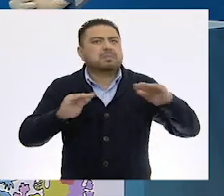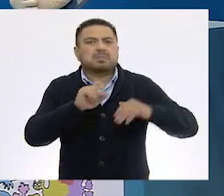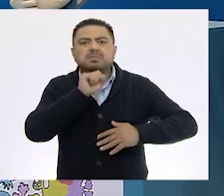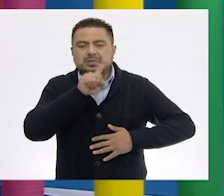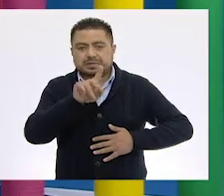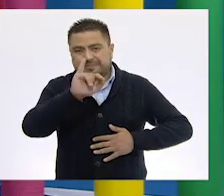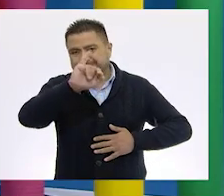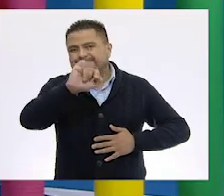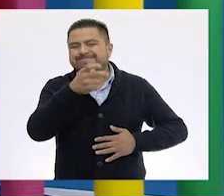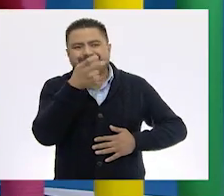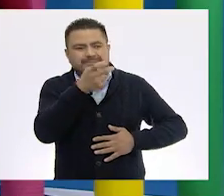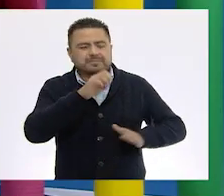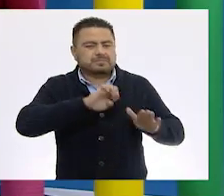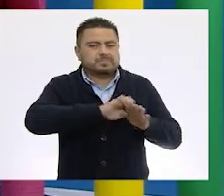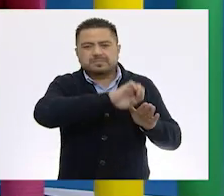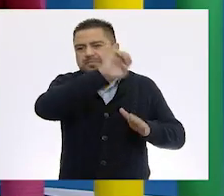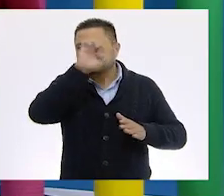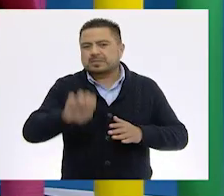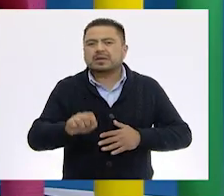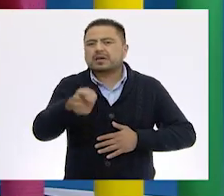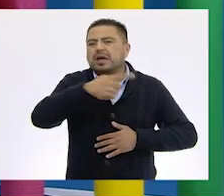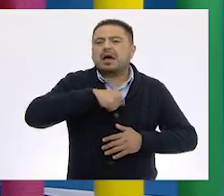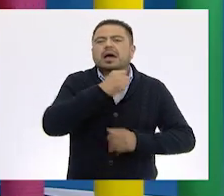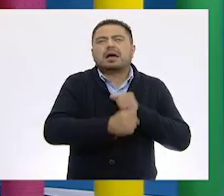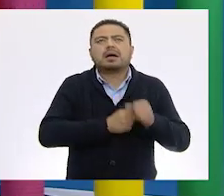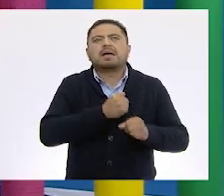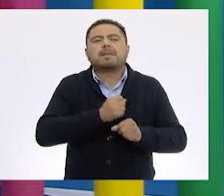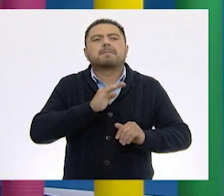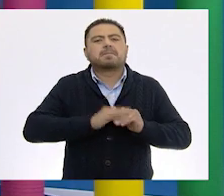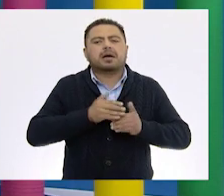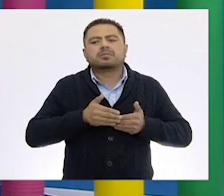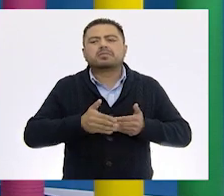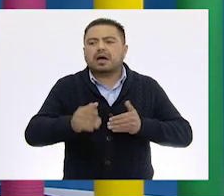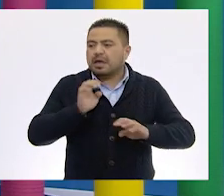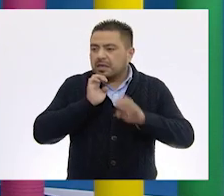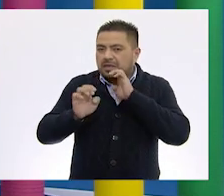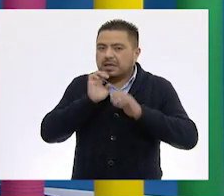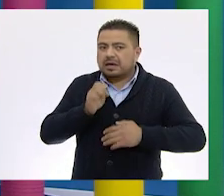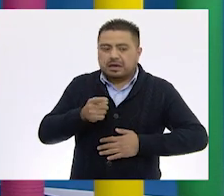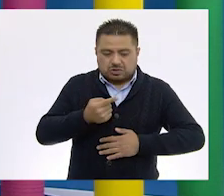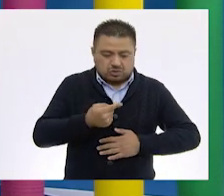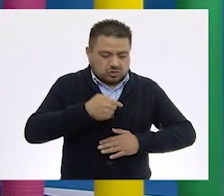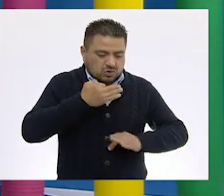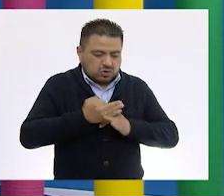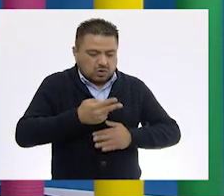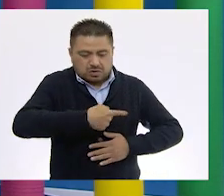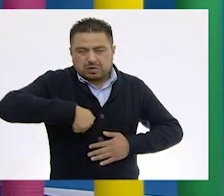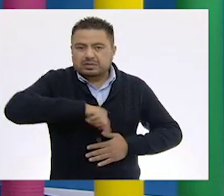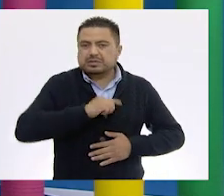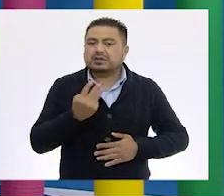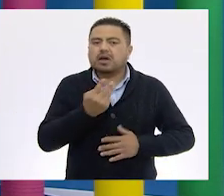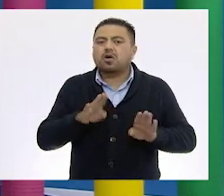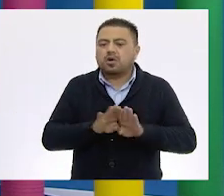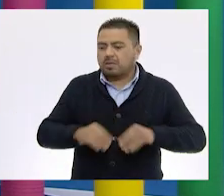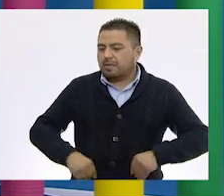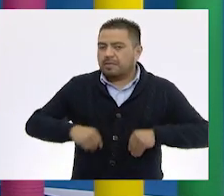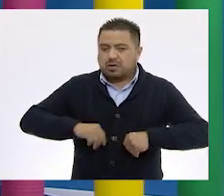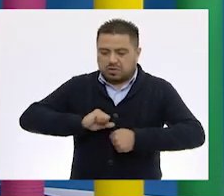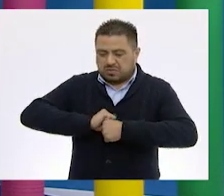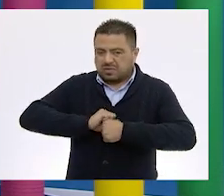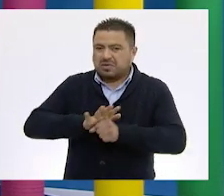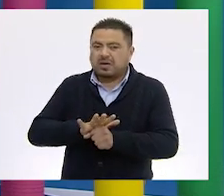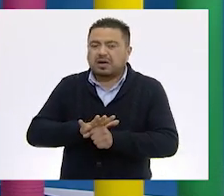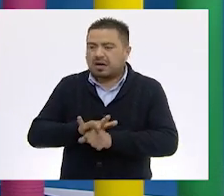Sí. Exacto. Por ejemplo, si en unos años más nos entrevistaran a nosotros tres sobre cómo vivimos